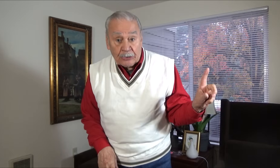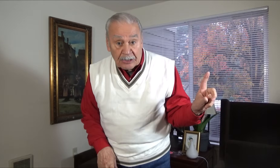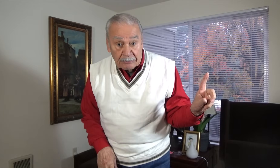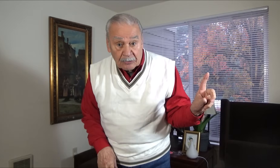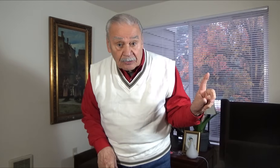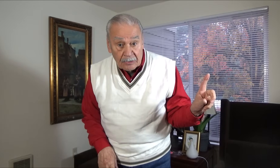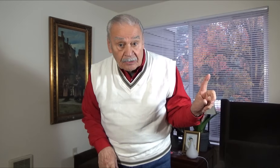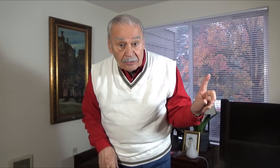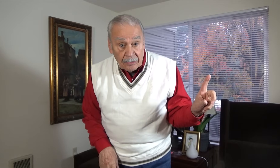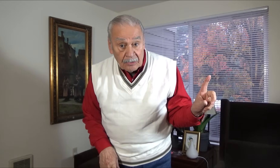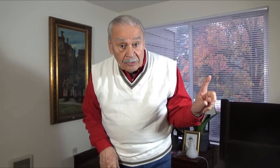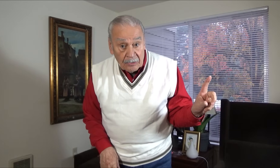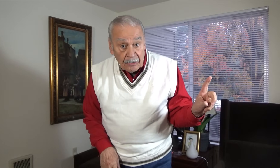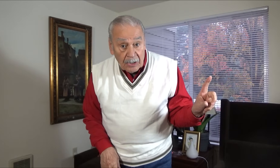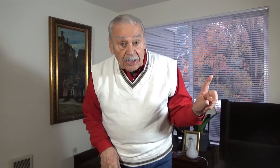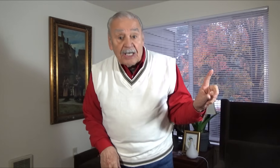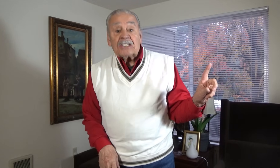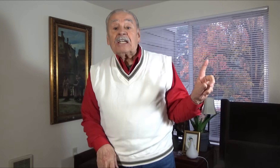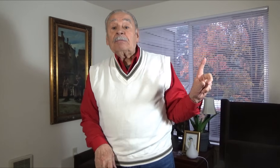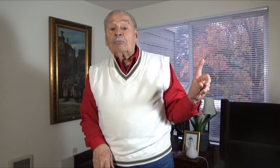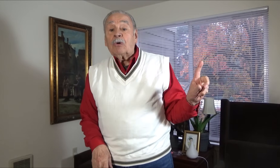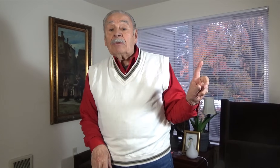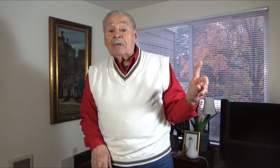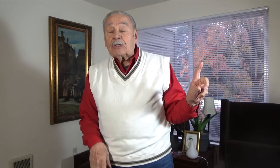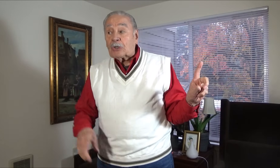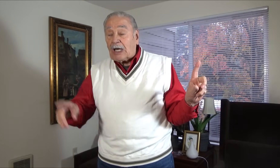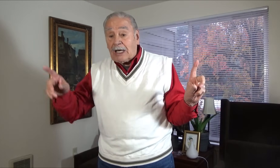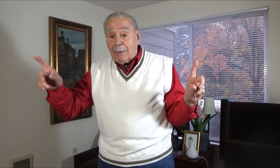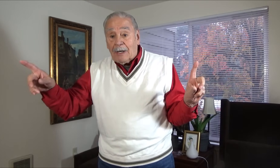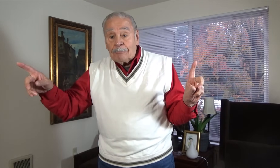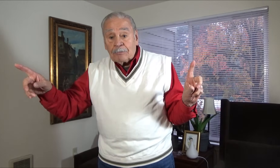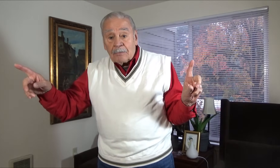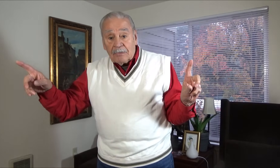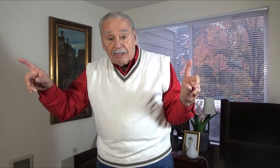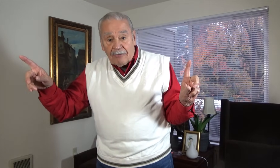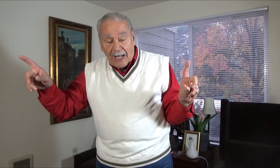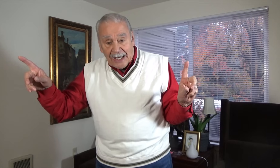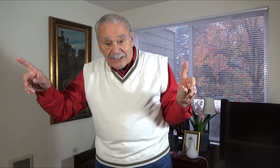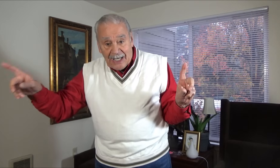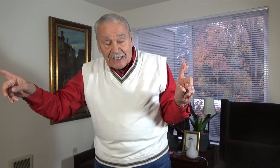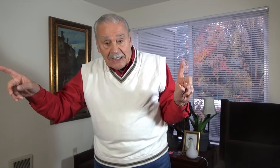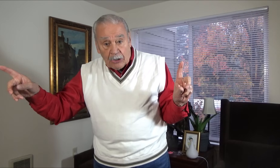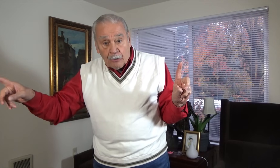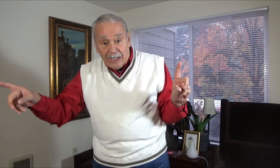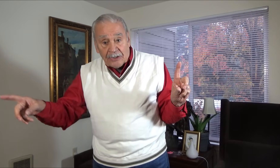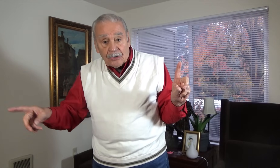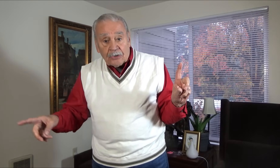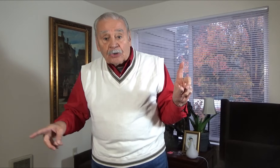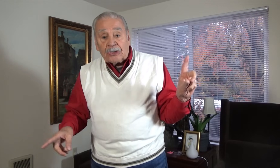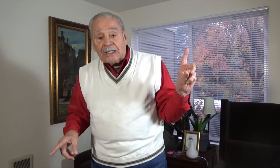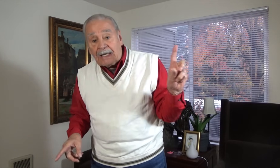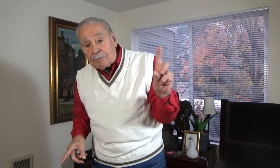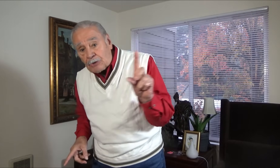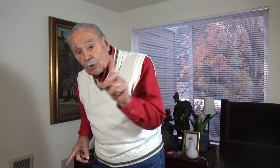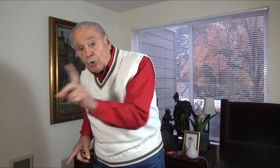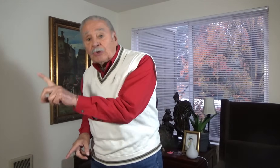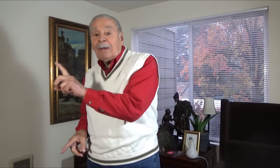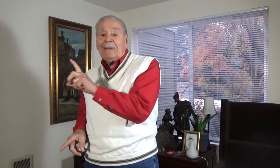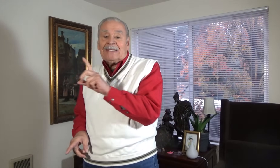el peronismo. Ese movimiento que acaba de fracasar en el gobierno no